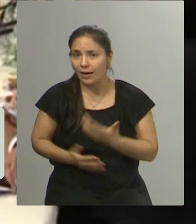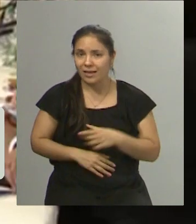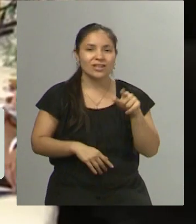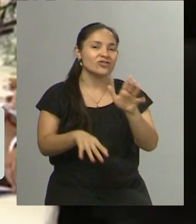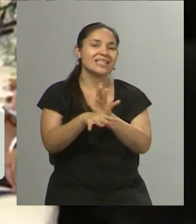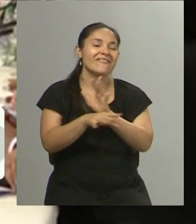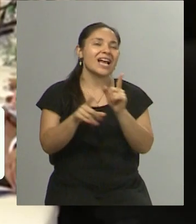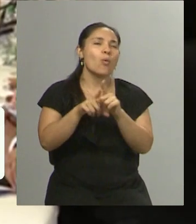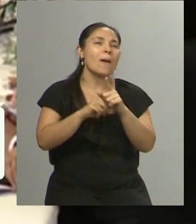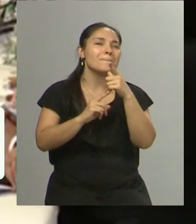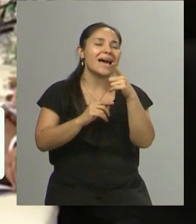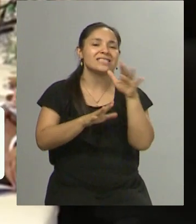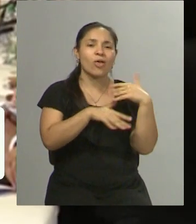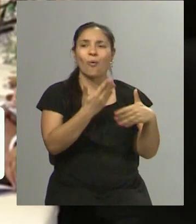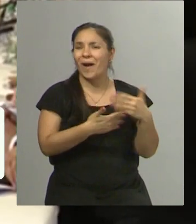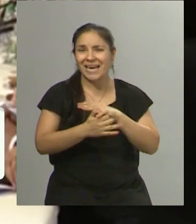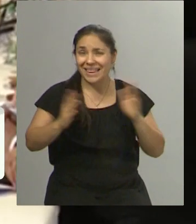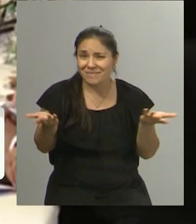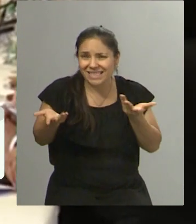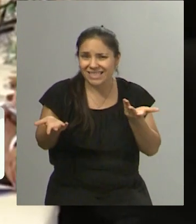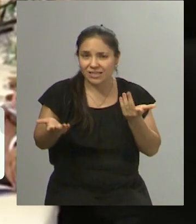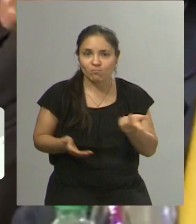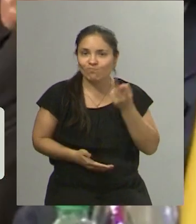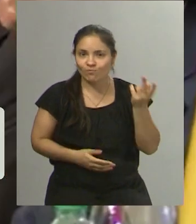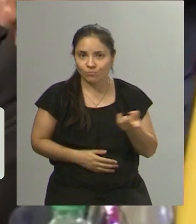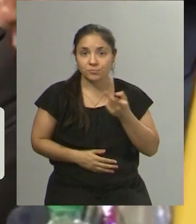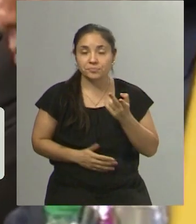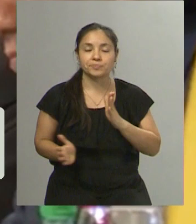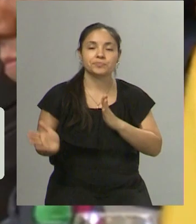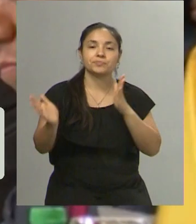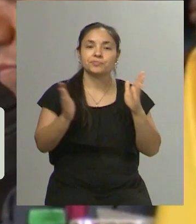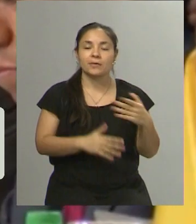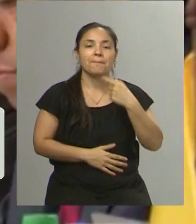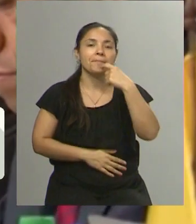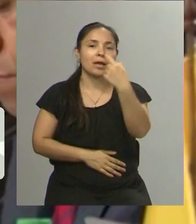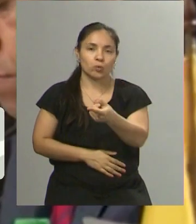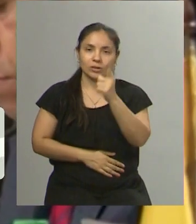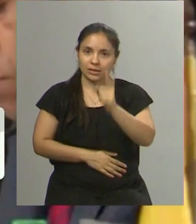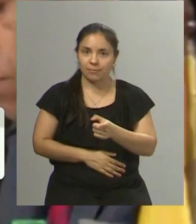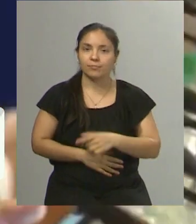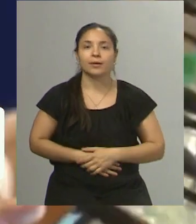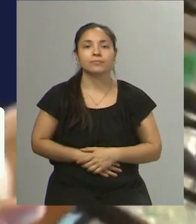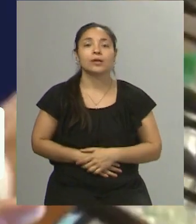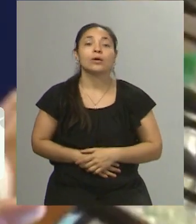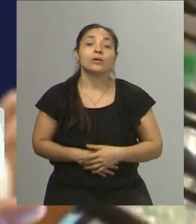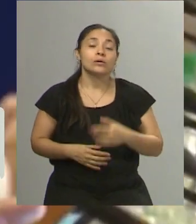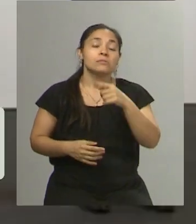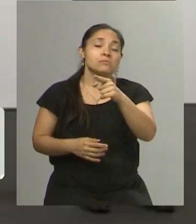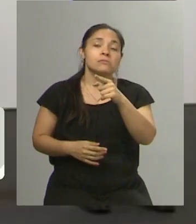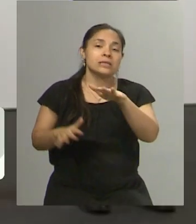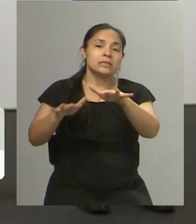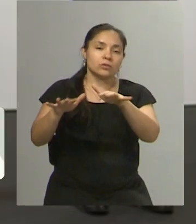mismos. Le quería hacer una consulta porque también uno entiende que la situación, usted hablaba